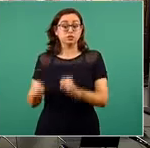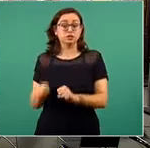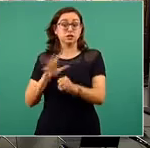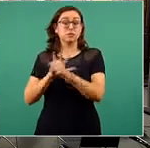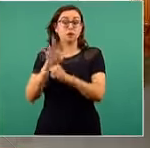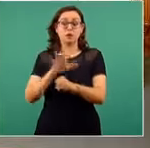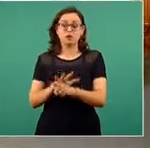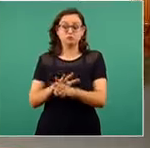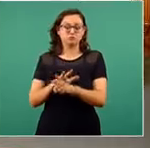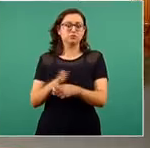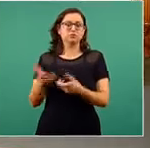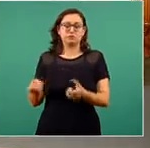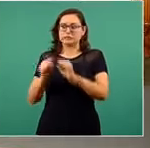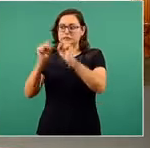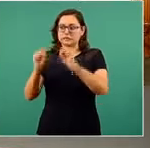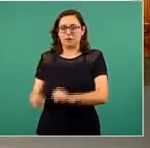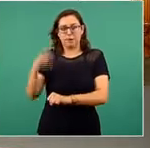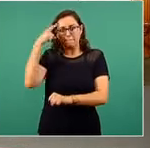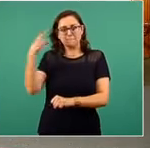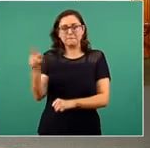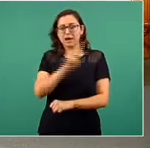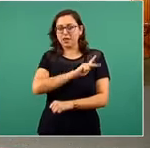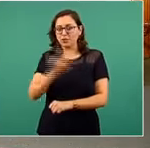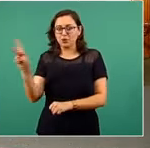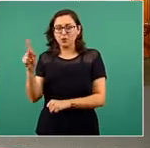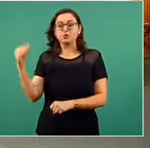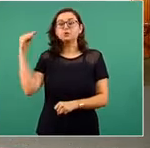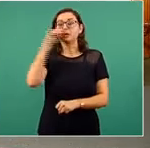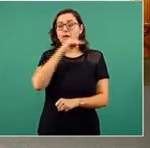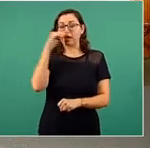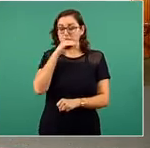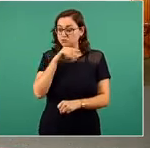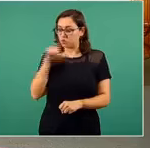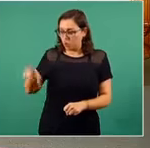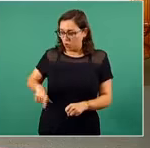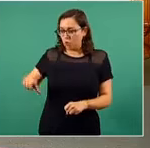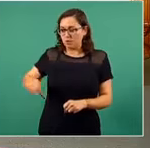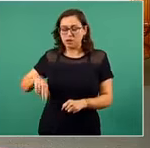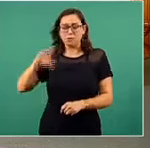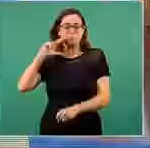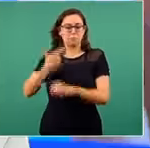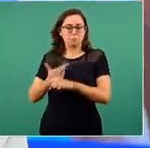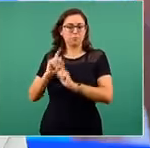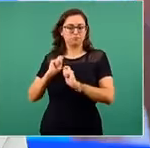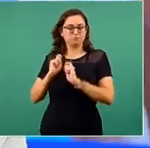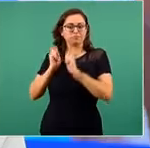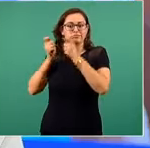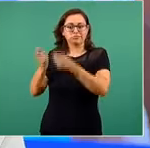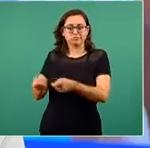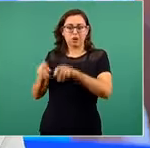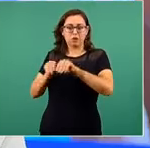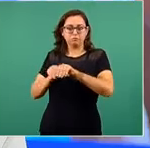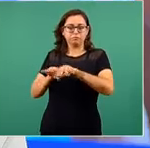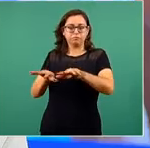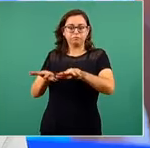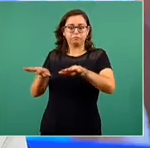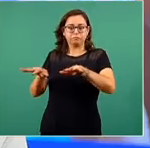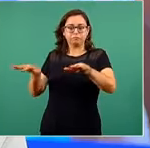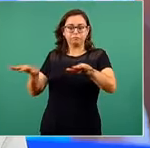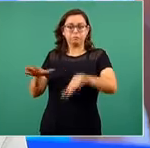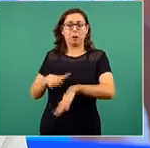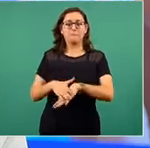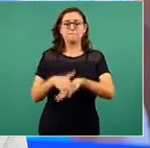cobertura universal, gratuito, otorgado por un sistema público que sea cada vez más robusto en